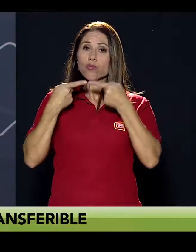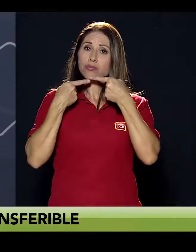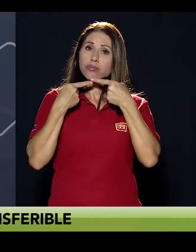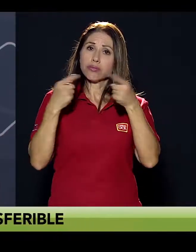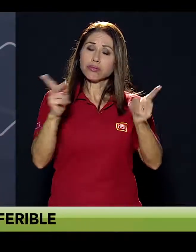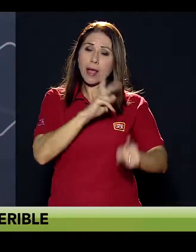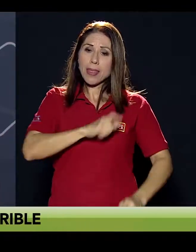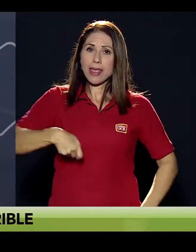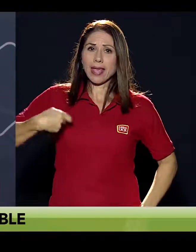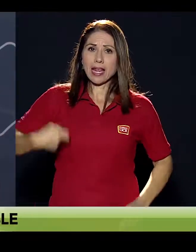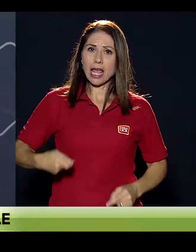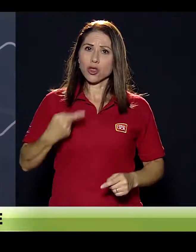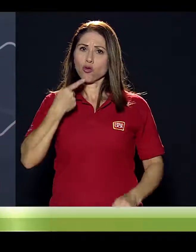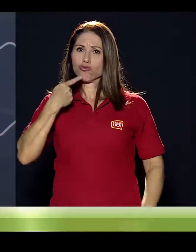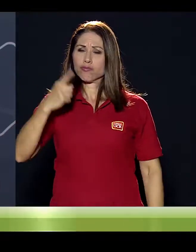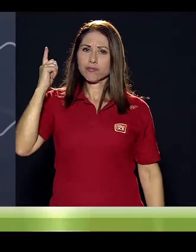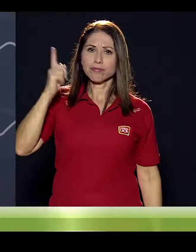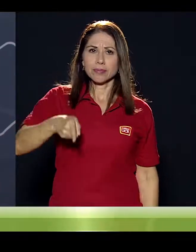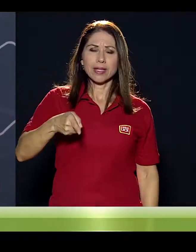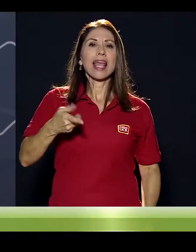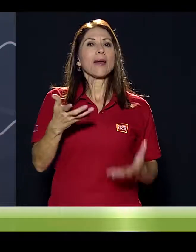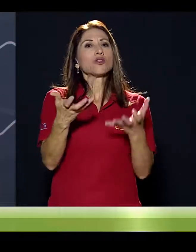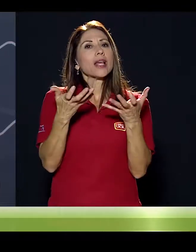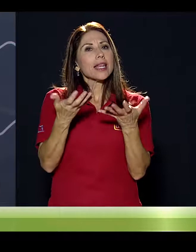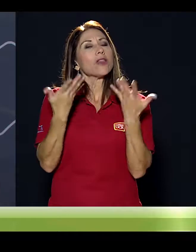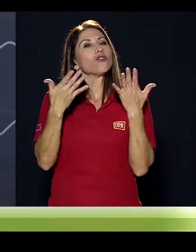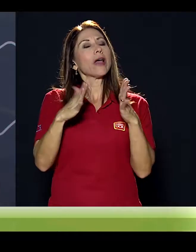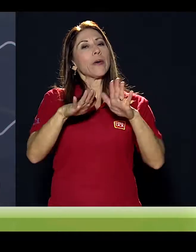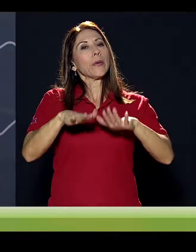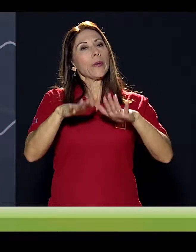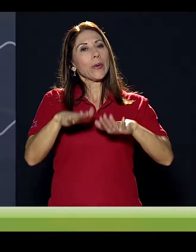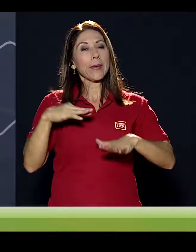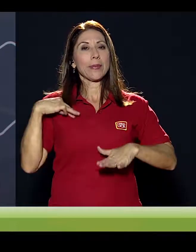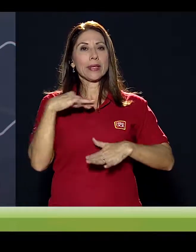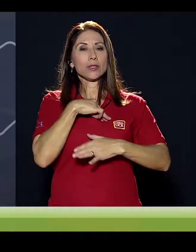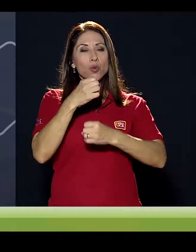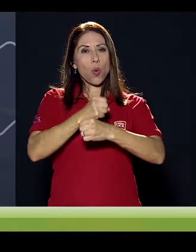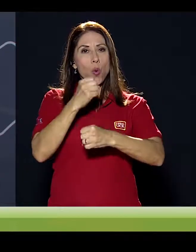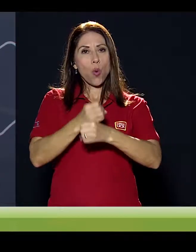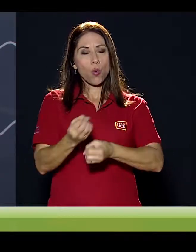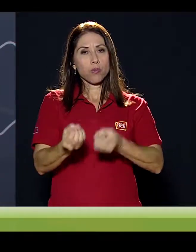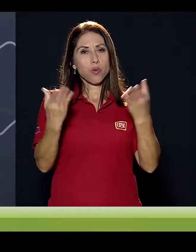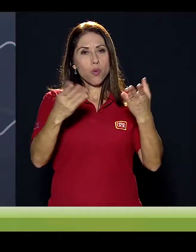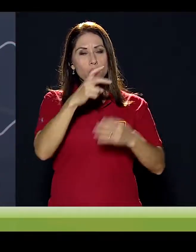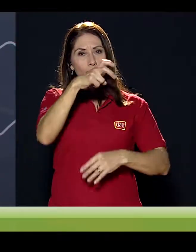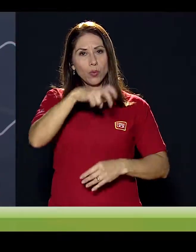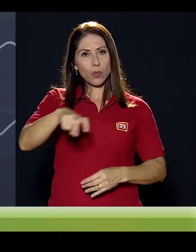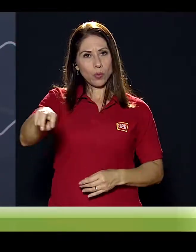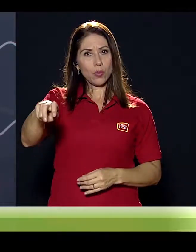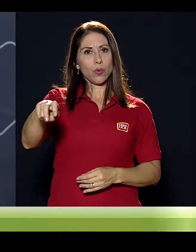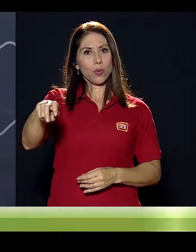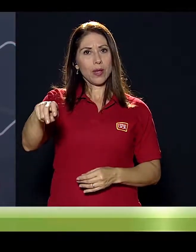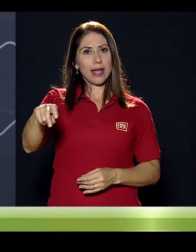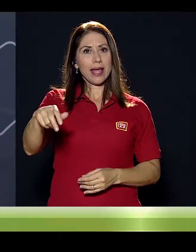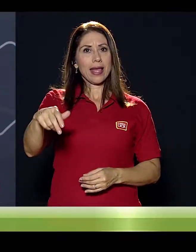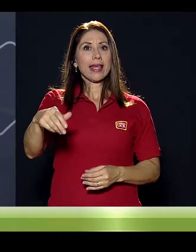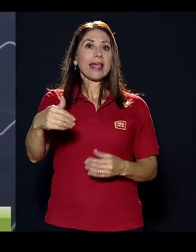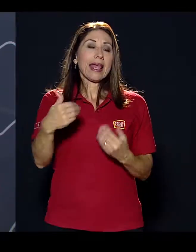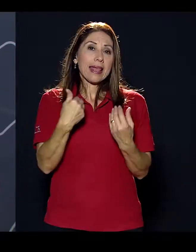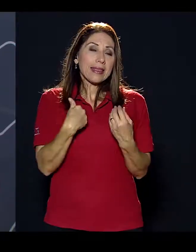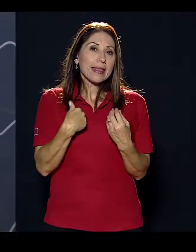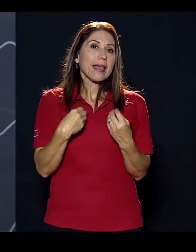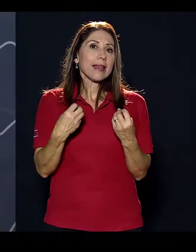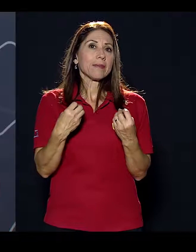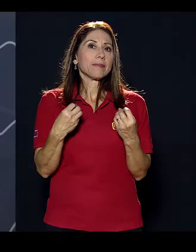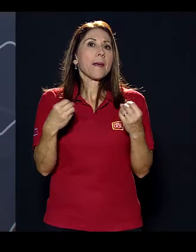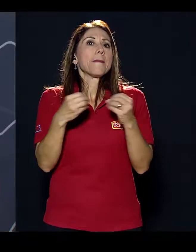tratado precisamente de subsanar, y sobre todo el Ministerio de Obras Públicas y Transporte, que es que coloca mayores